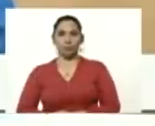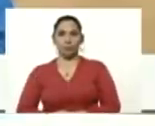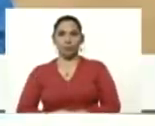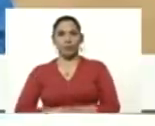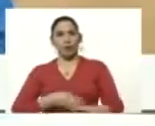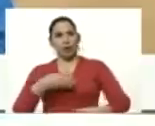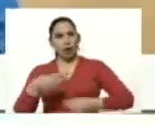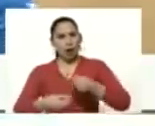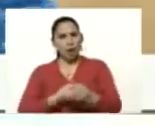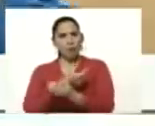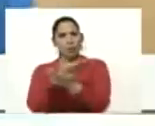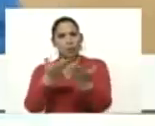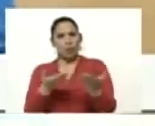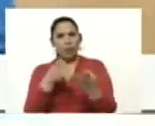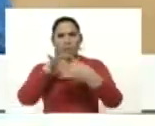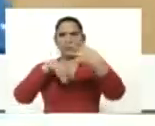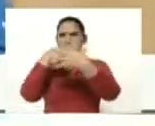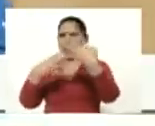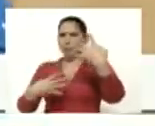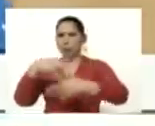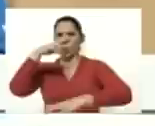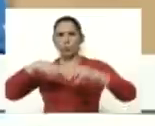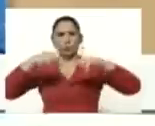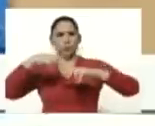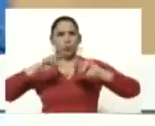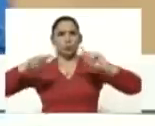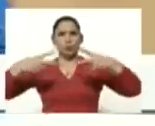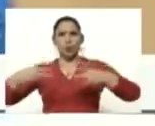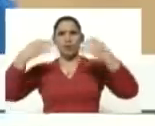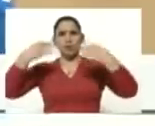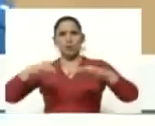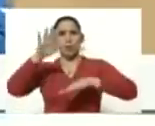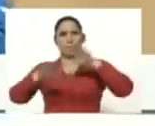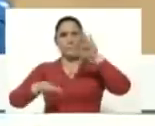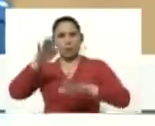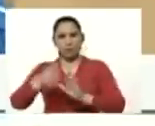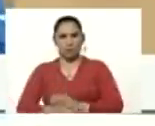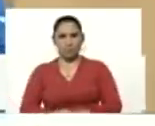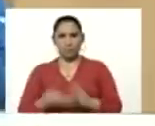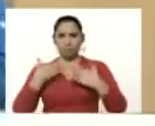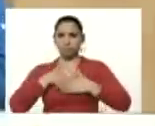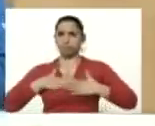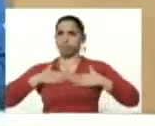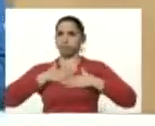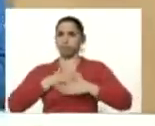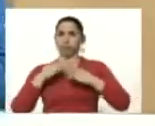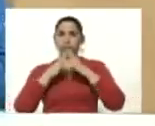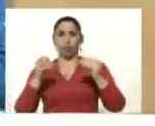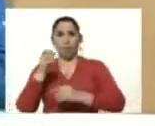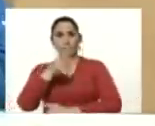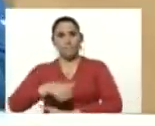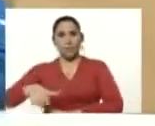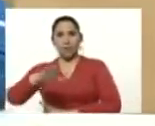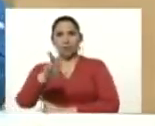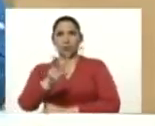hagamos que este esquema para la construcción de una nueva normalidad beneficie a todos los venezolanos.